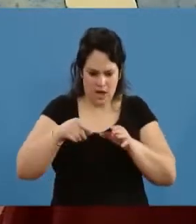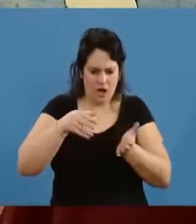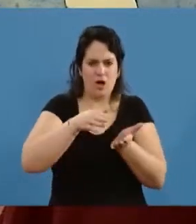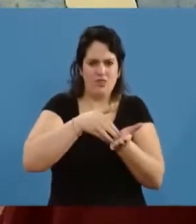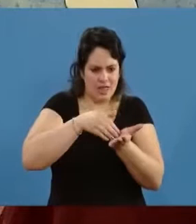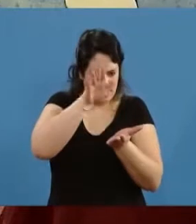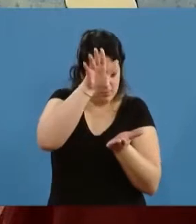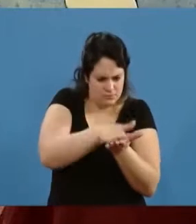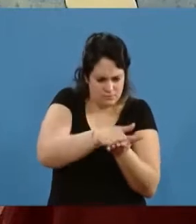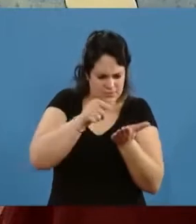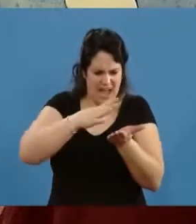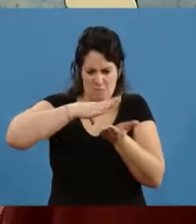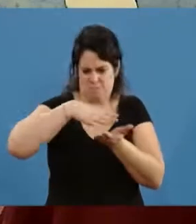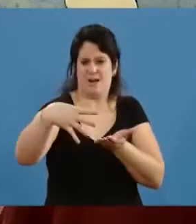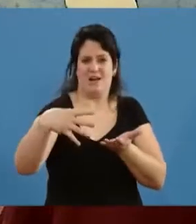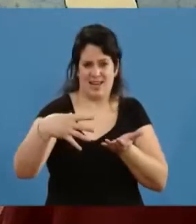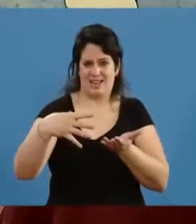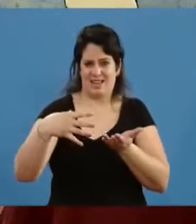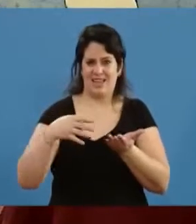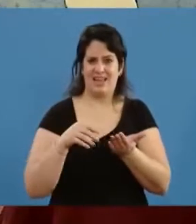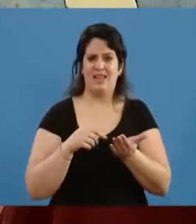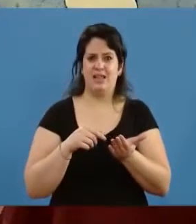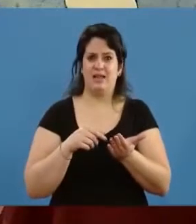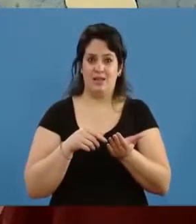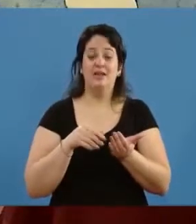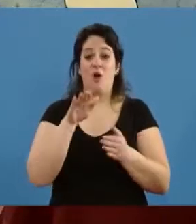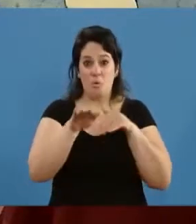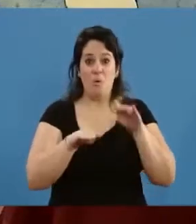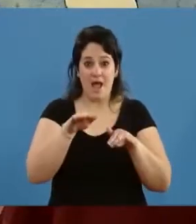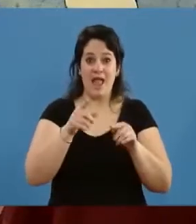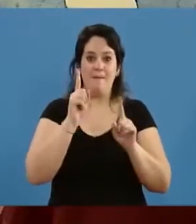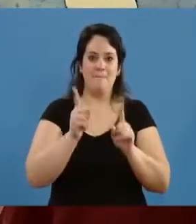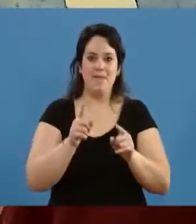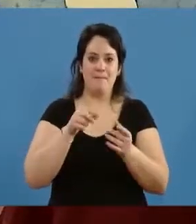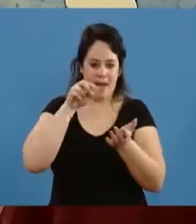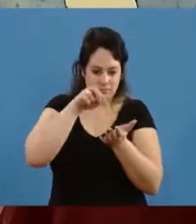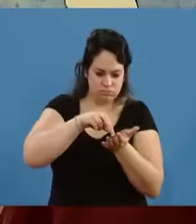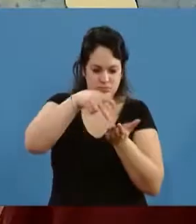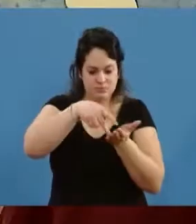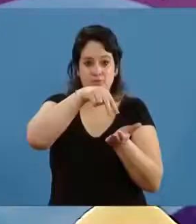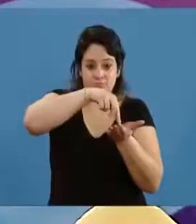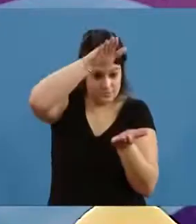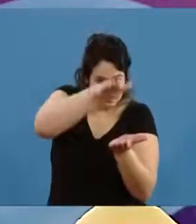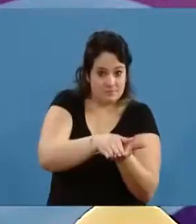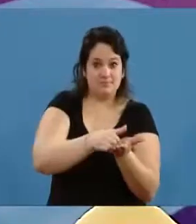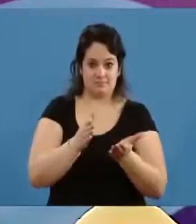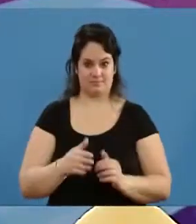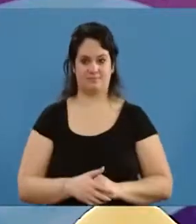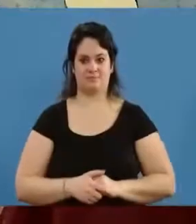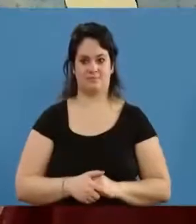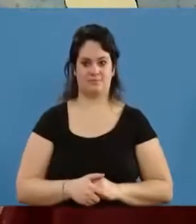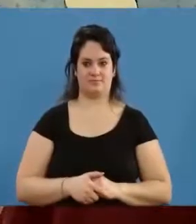Muy grandes. Las huellas son las pisadas que quedan, las marcas. Las huellas son las pisadas, las